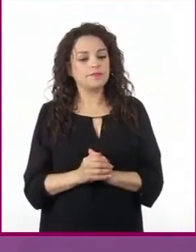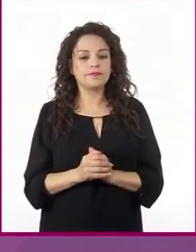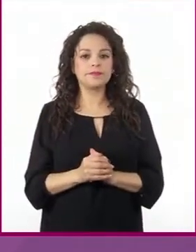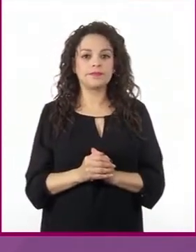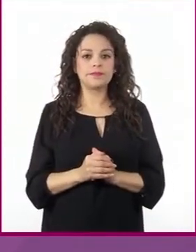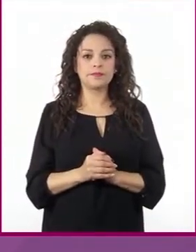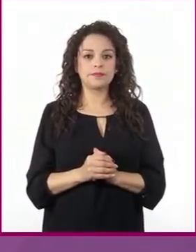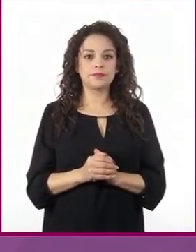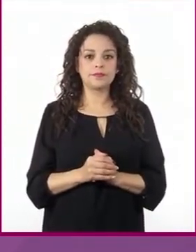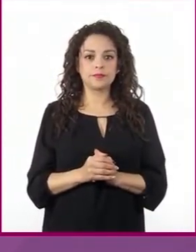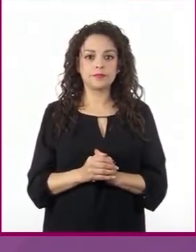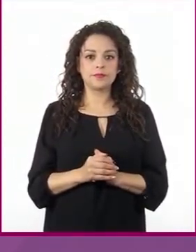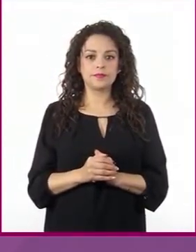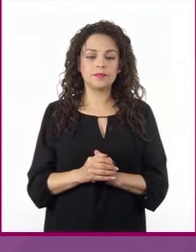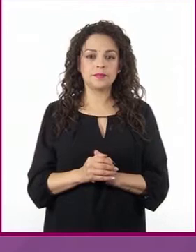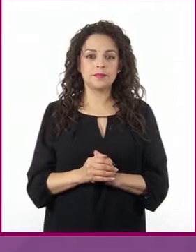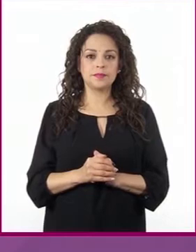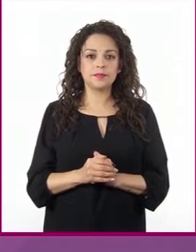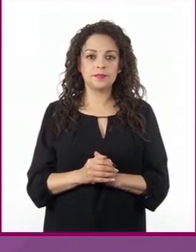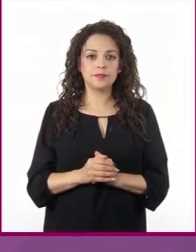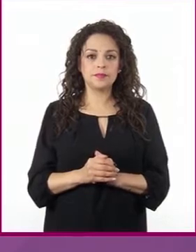que lean biografías?